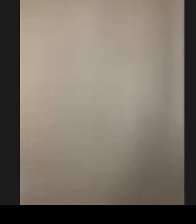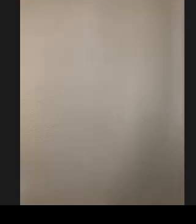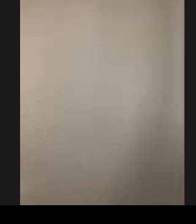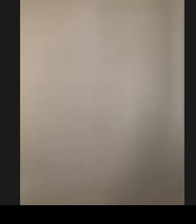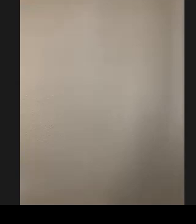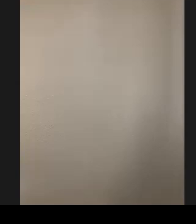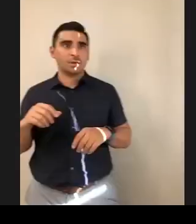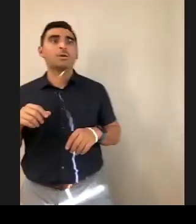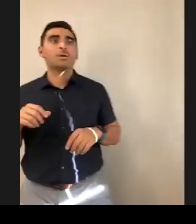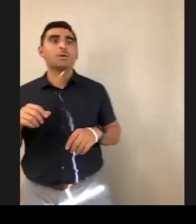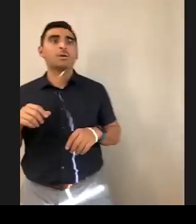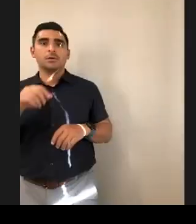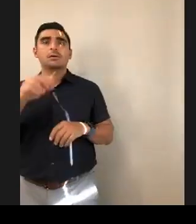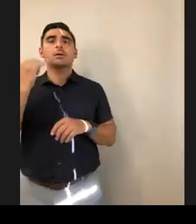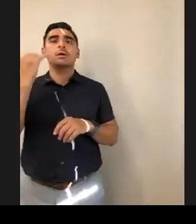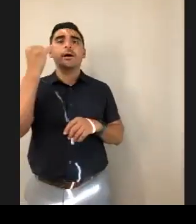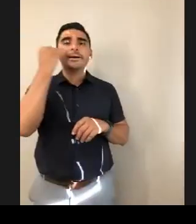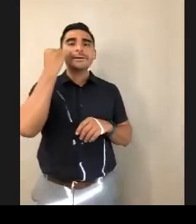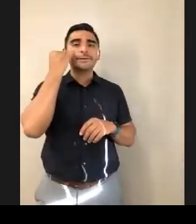de Dallas,